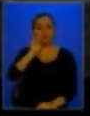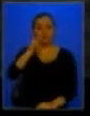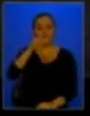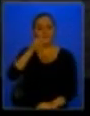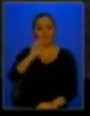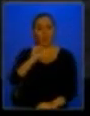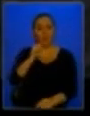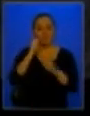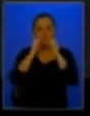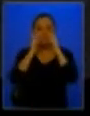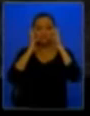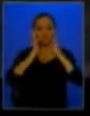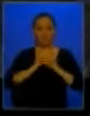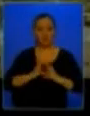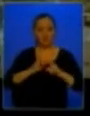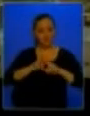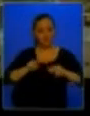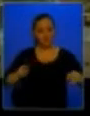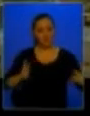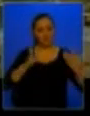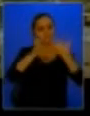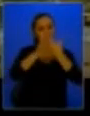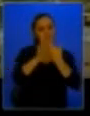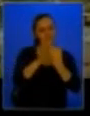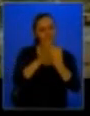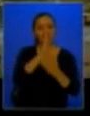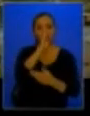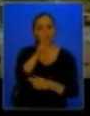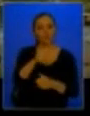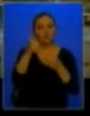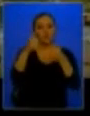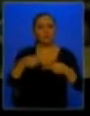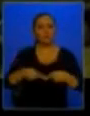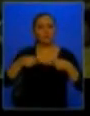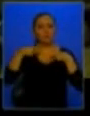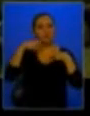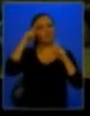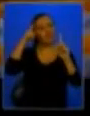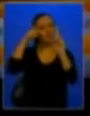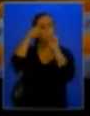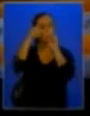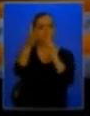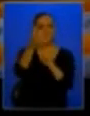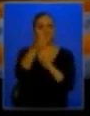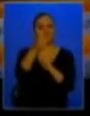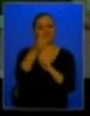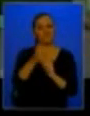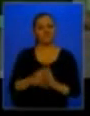conviven en armonía, y la meta por alcanzar es el buen vivir para todos.